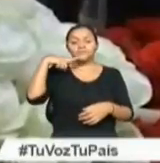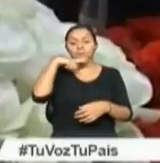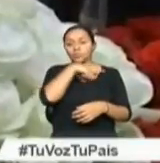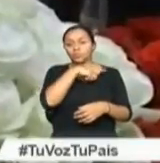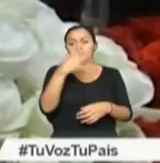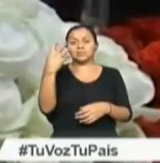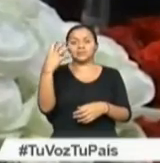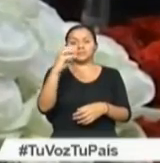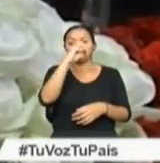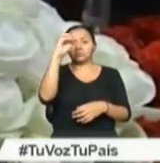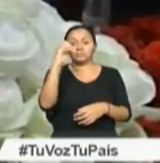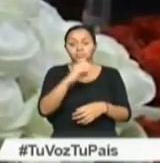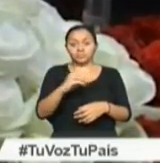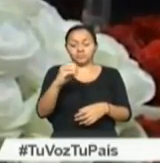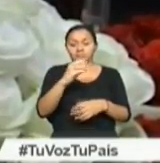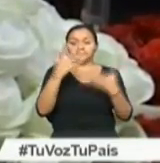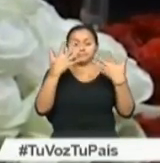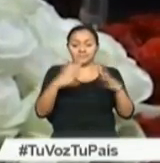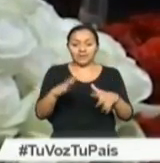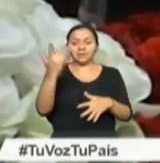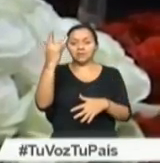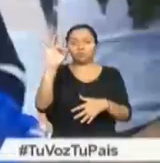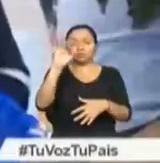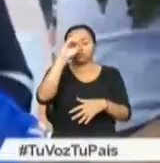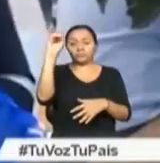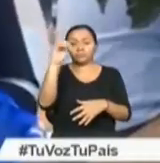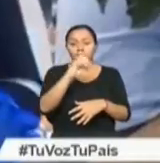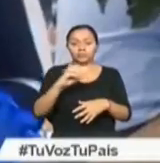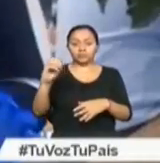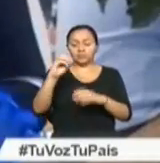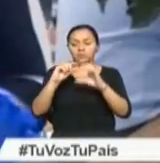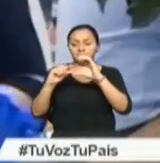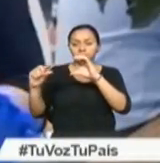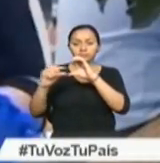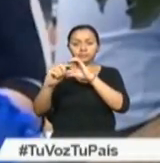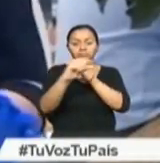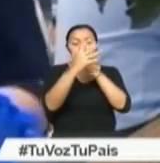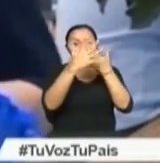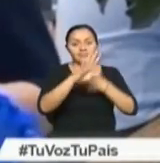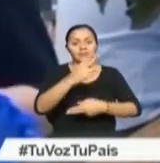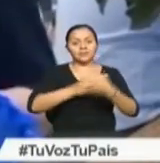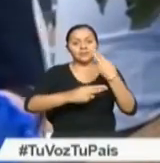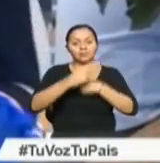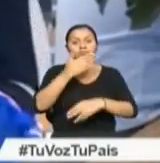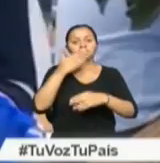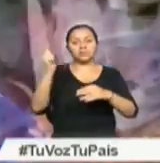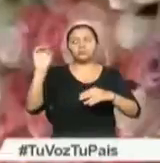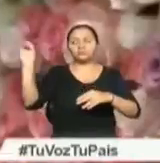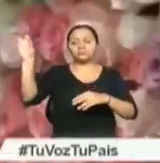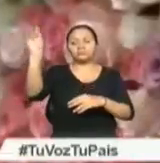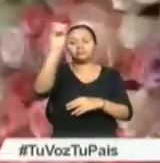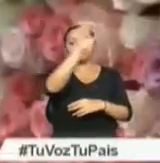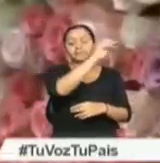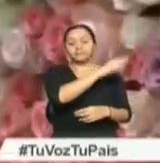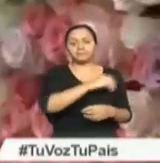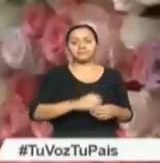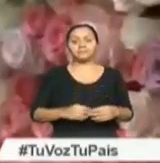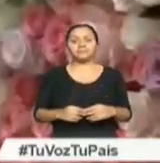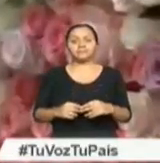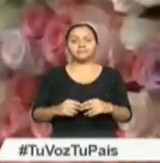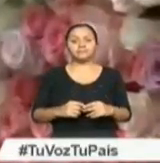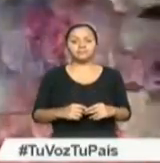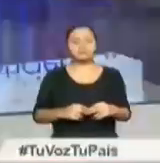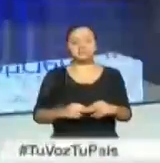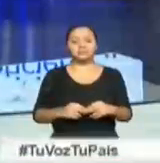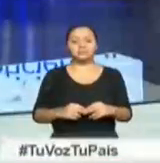el 14%. El 18% restante se distribuye en otros mercados. Luis Andrade, Noticiero Ciudadano.